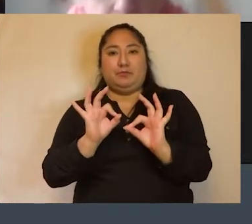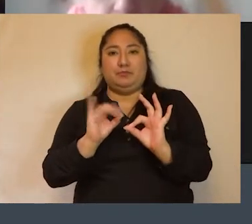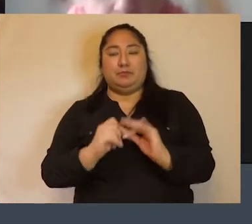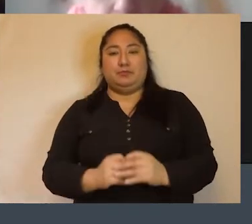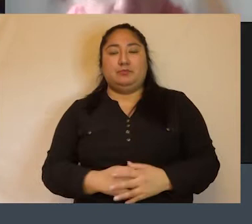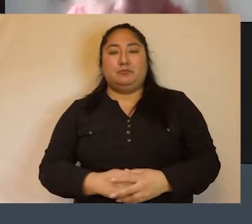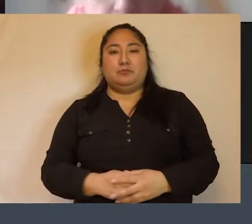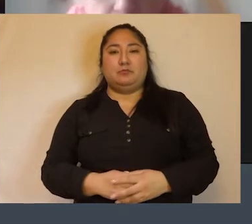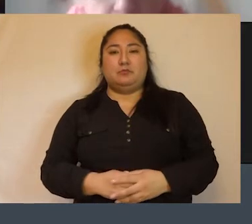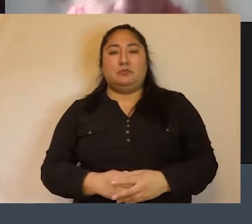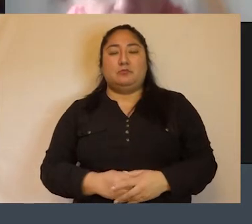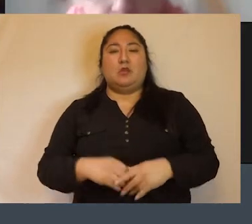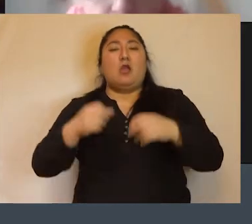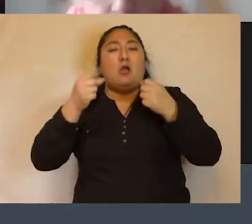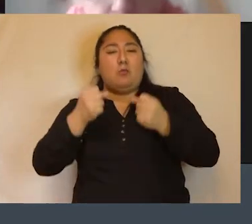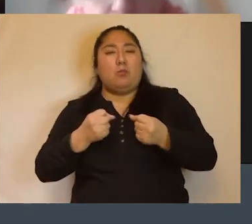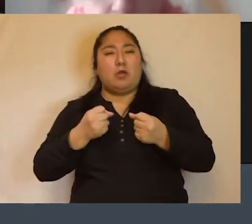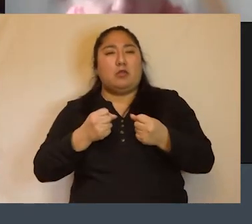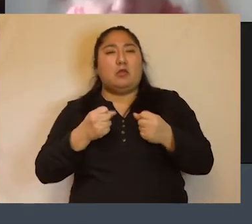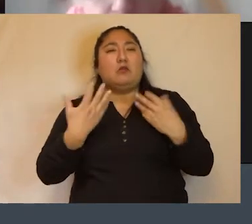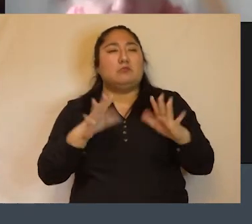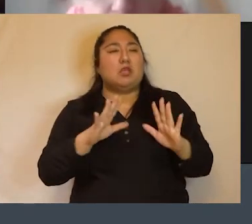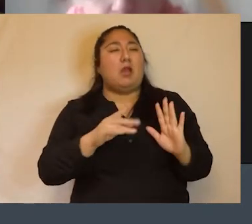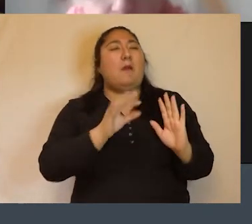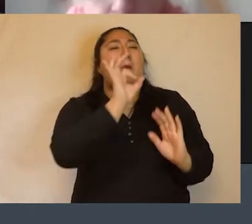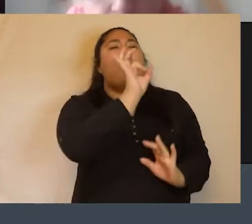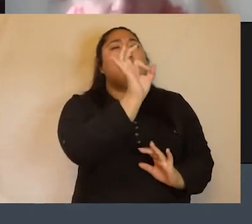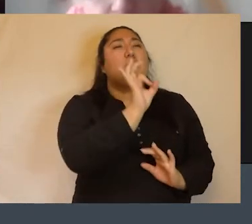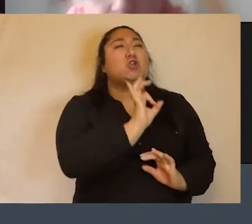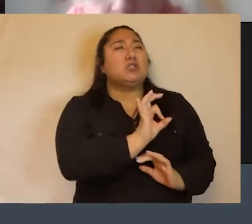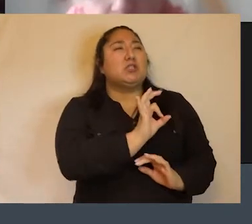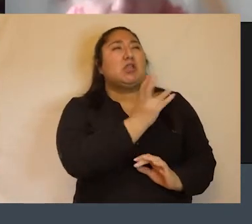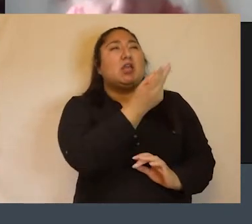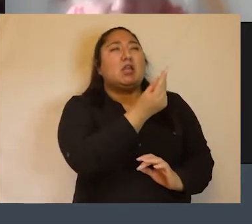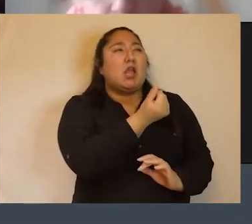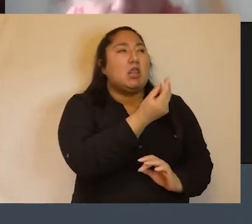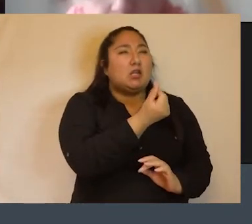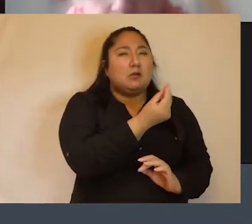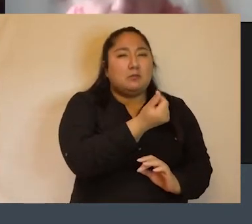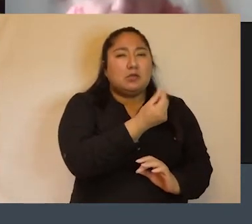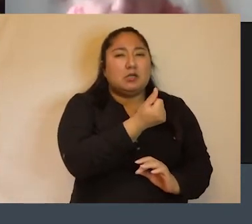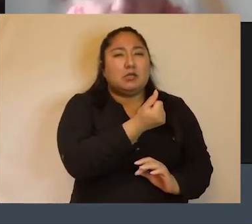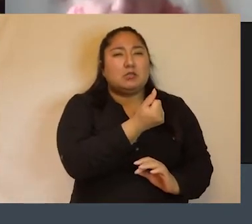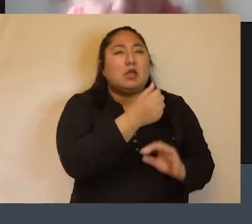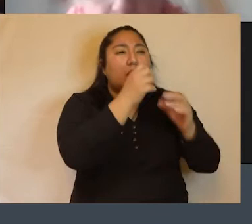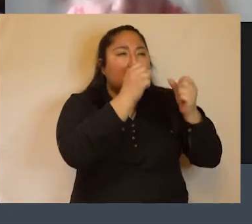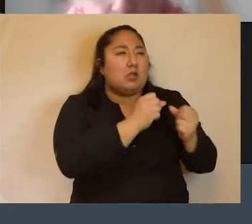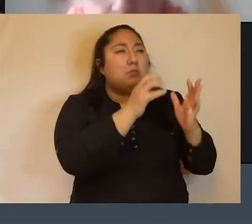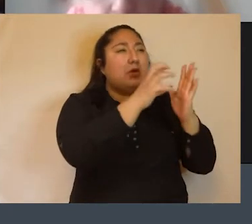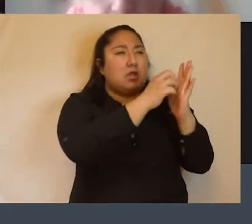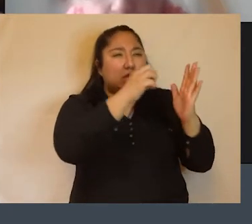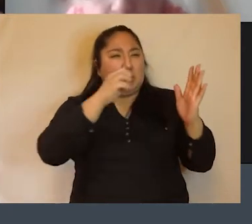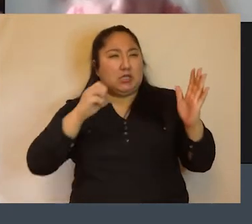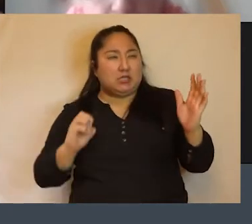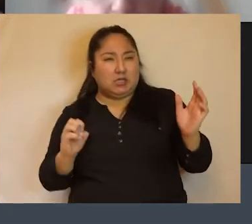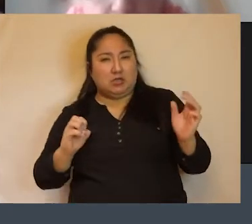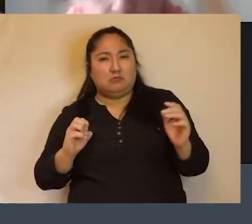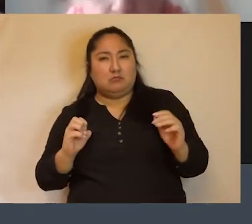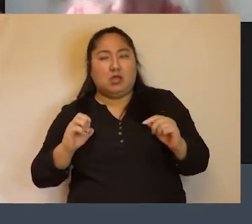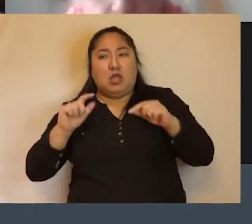normal y pueda llegar y determinar cuánto es el porcentaje del monto que puede